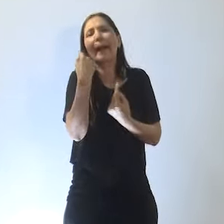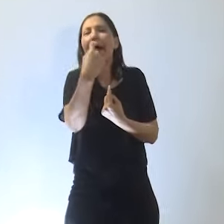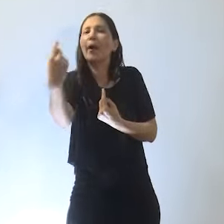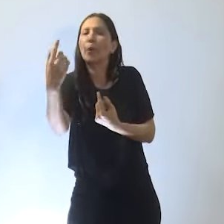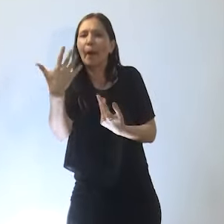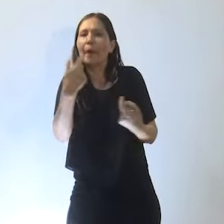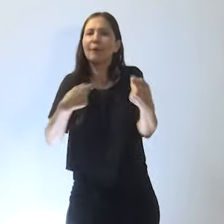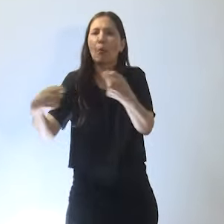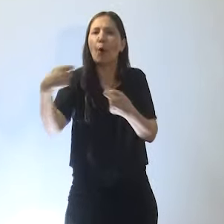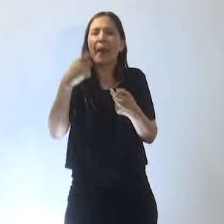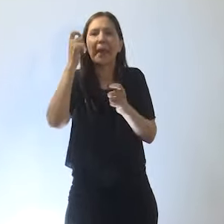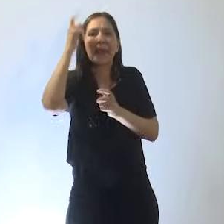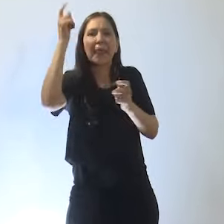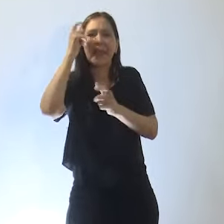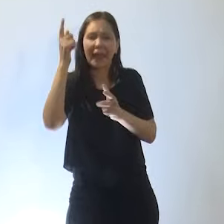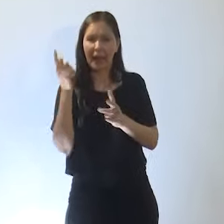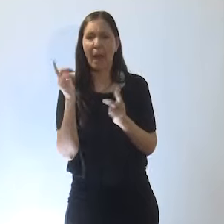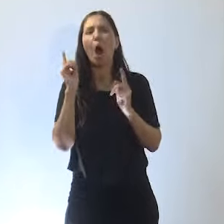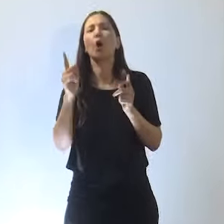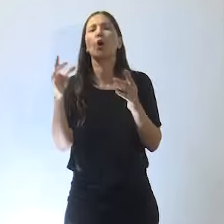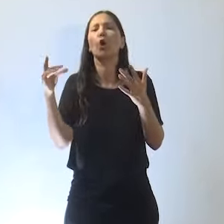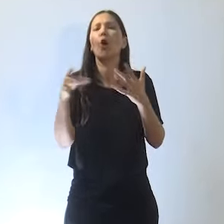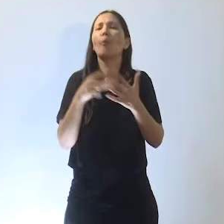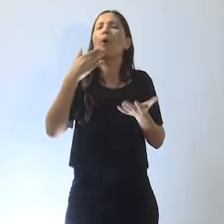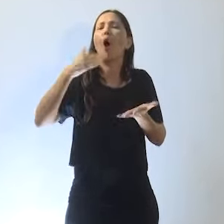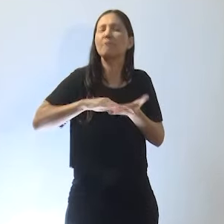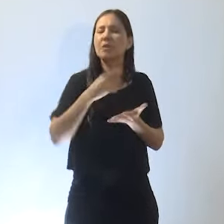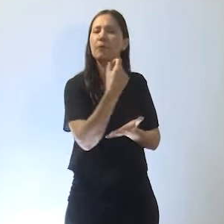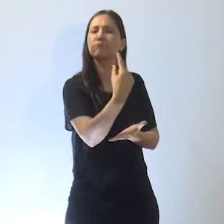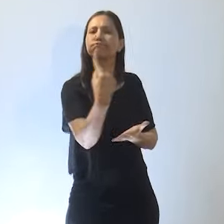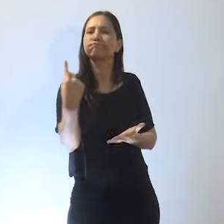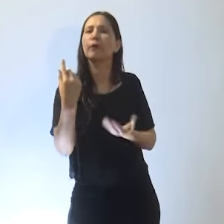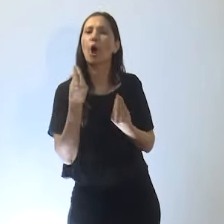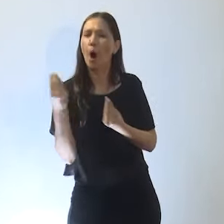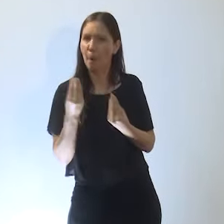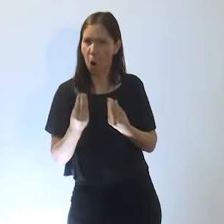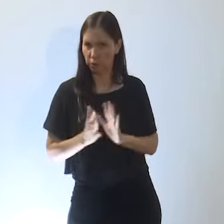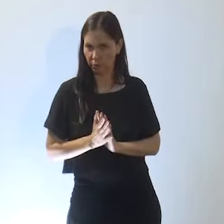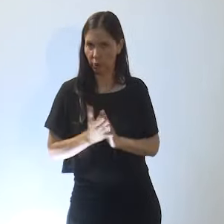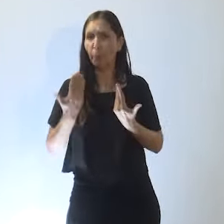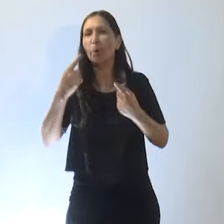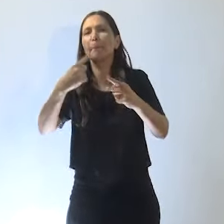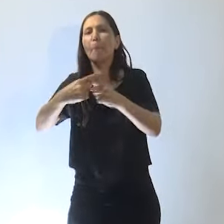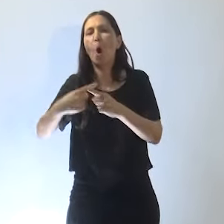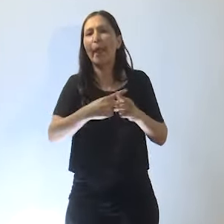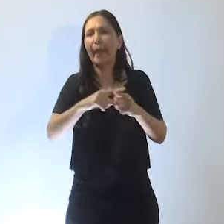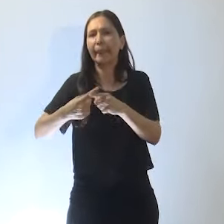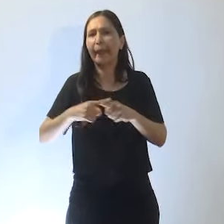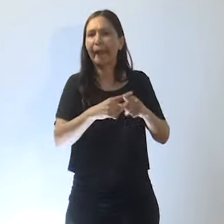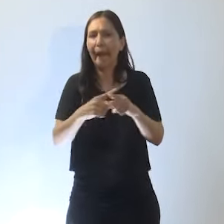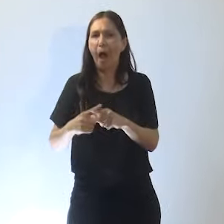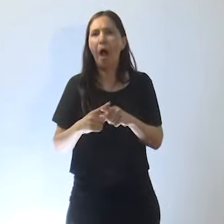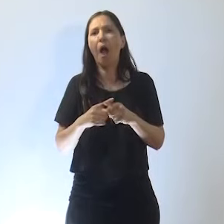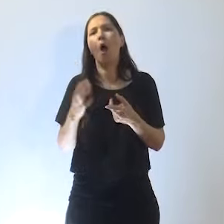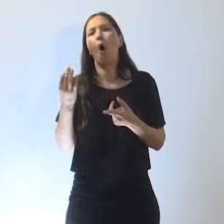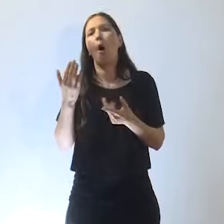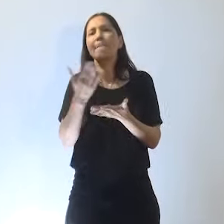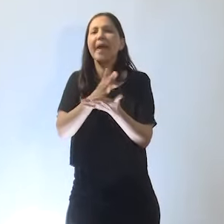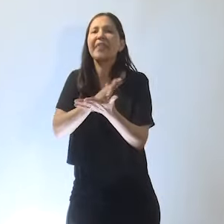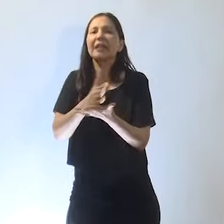nos podemos comprometer Cómo podríamos politizar si o generar otr forma de intermediación